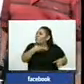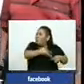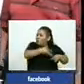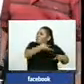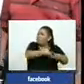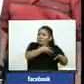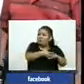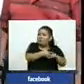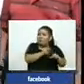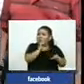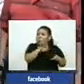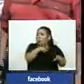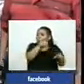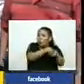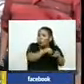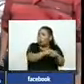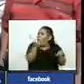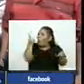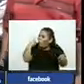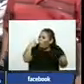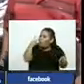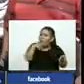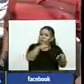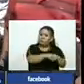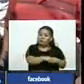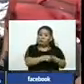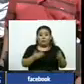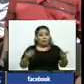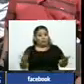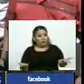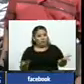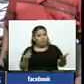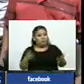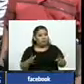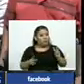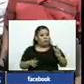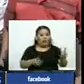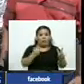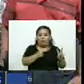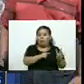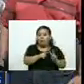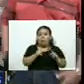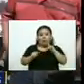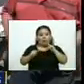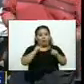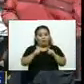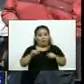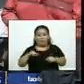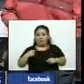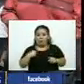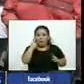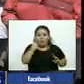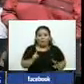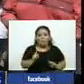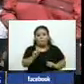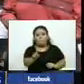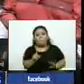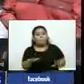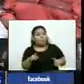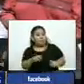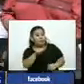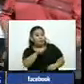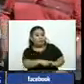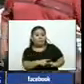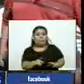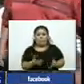las tienen fondos en custodia. Y es por eso de que ha mandado al tesorero, ha mandado al gerente financiero que vengan a dar la cara. Y es por lo cual